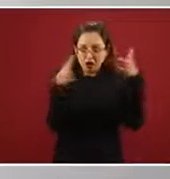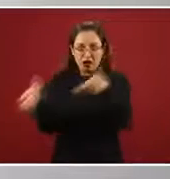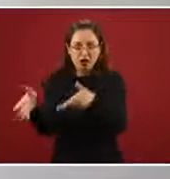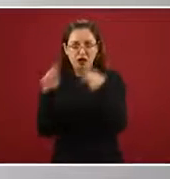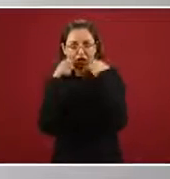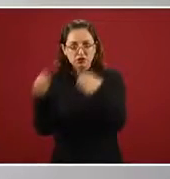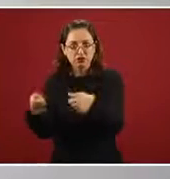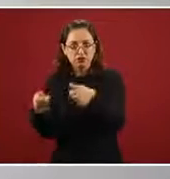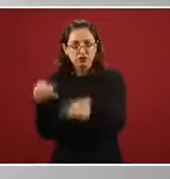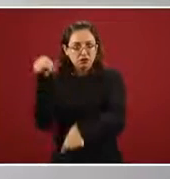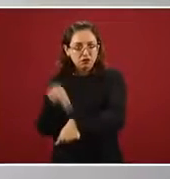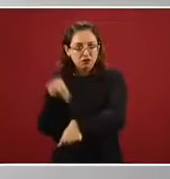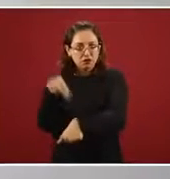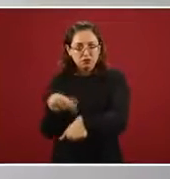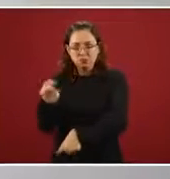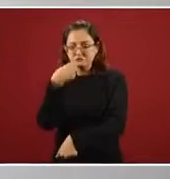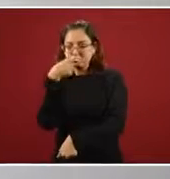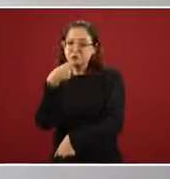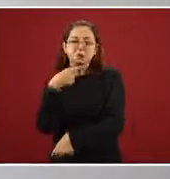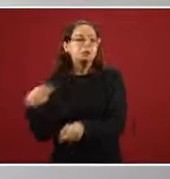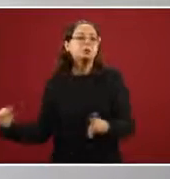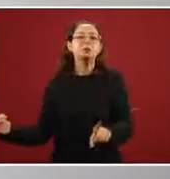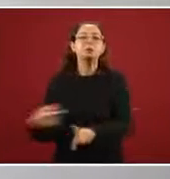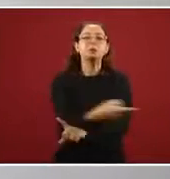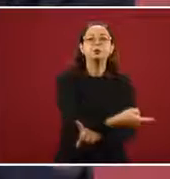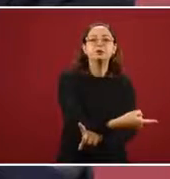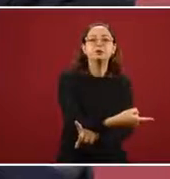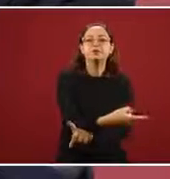para la atención médica y los medicamentos,